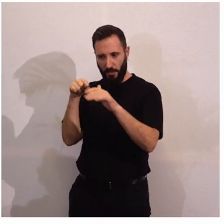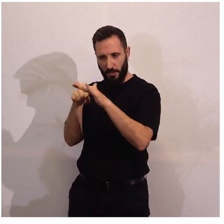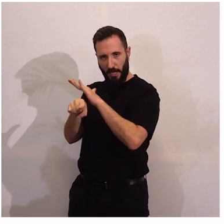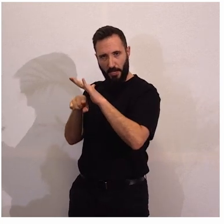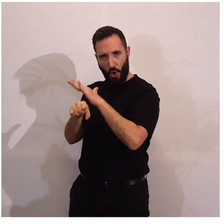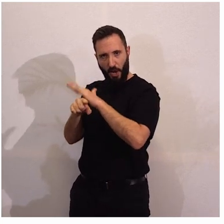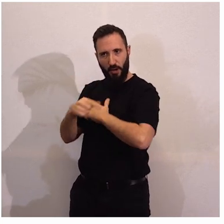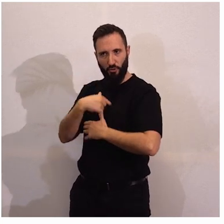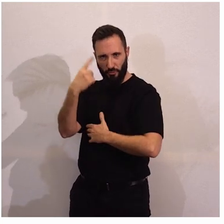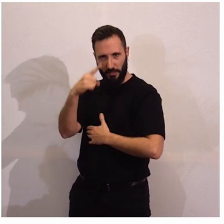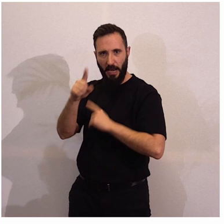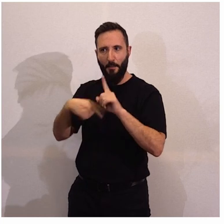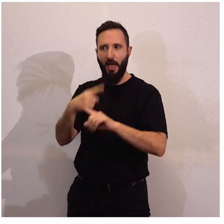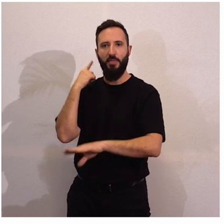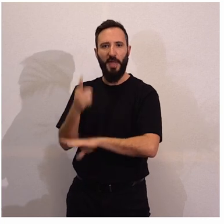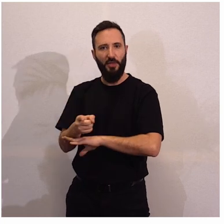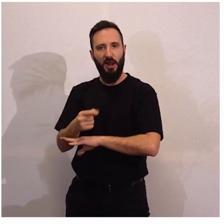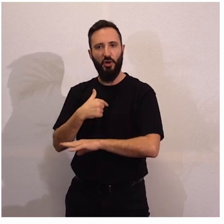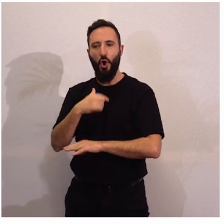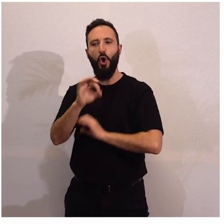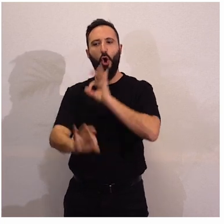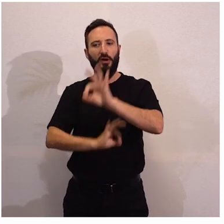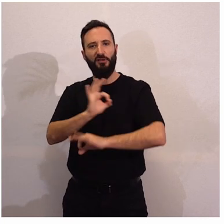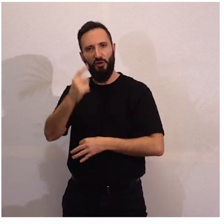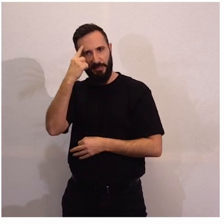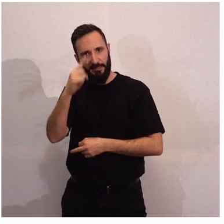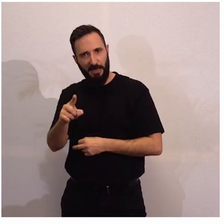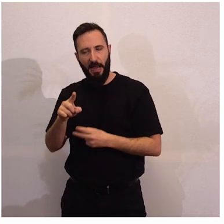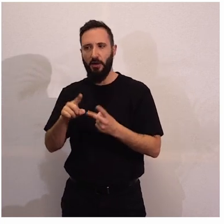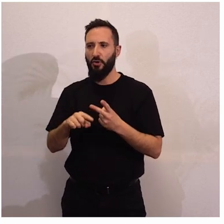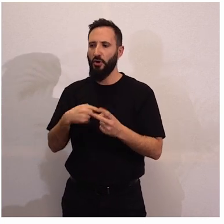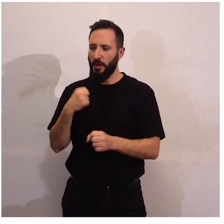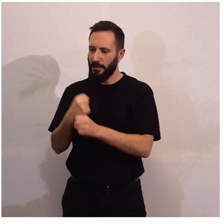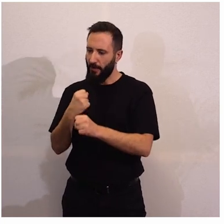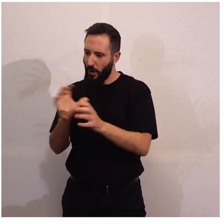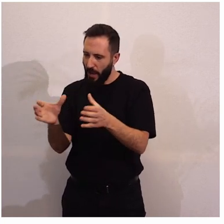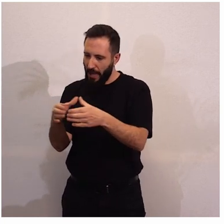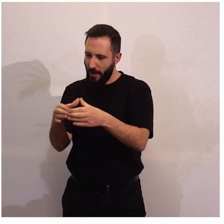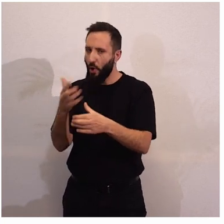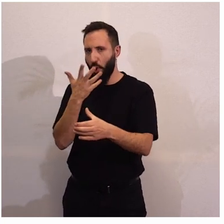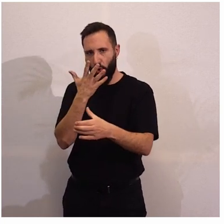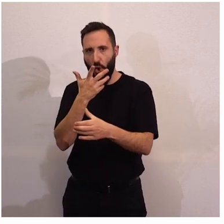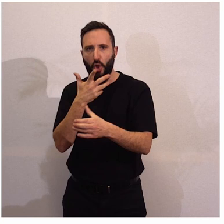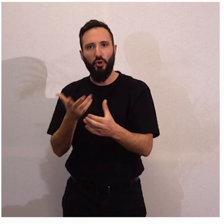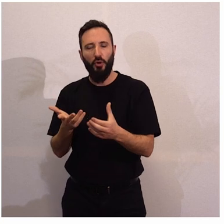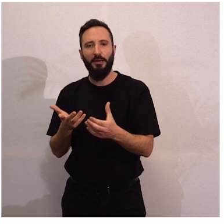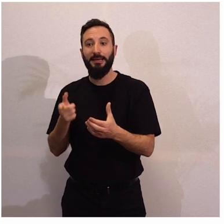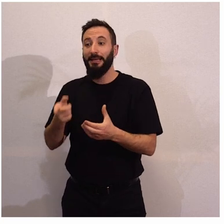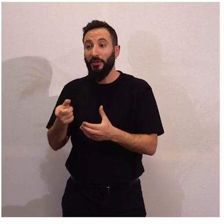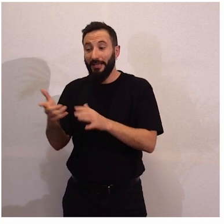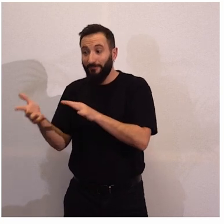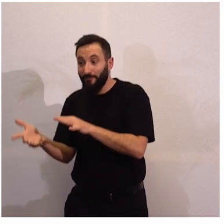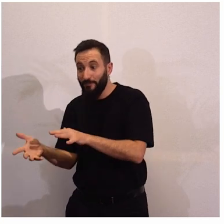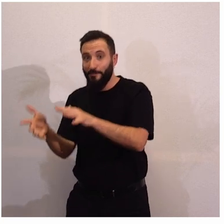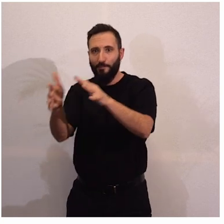y una directora y una gestora, yo sé organizar, trabajar con equipos. Y entonces intento,